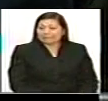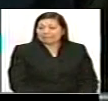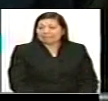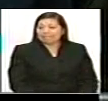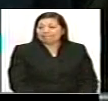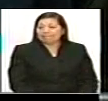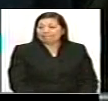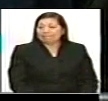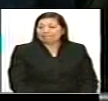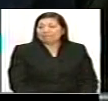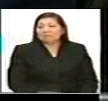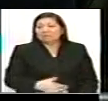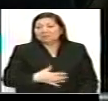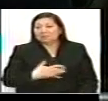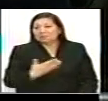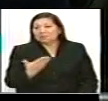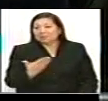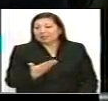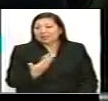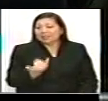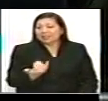nos posibilita